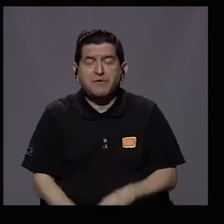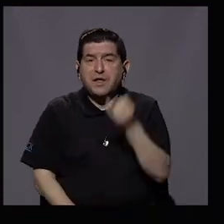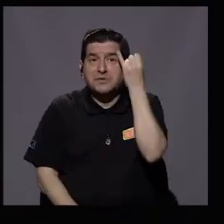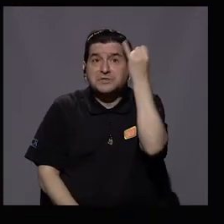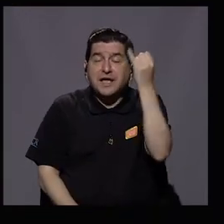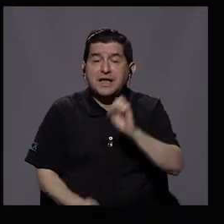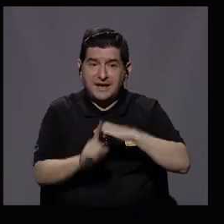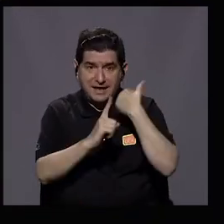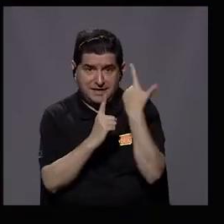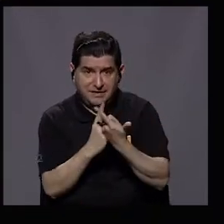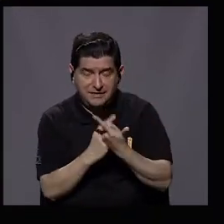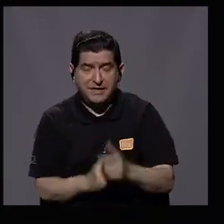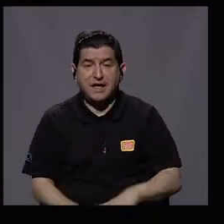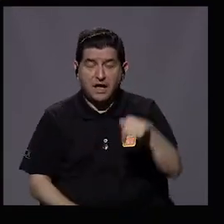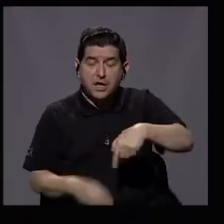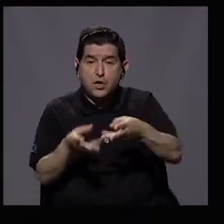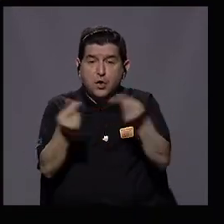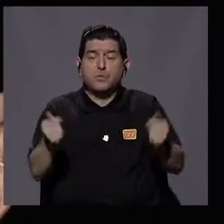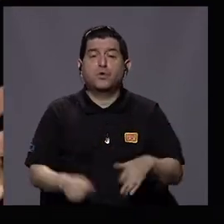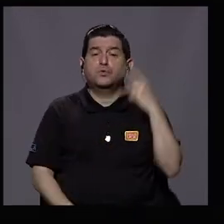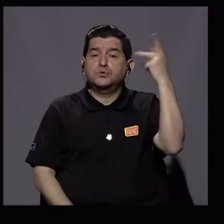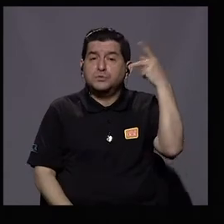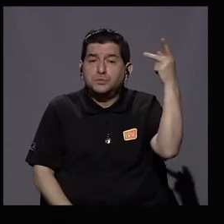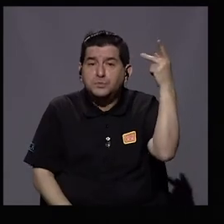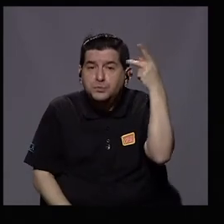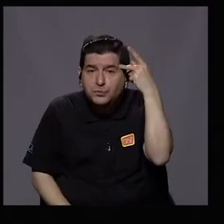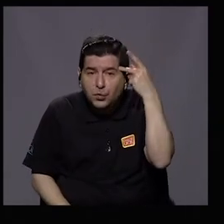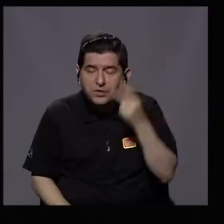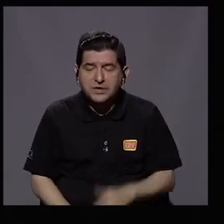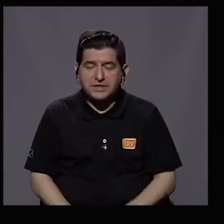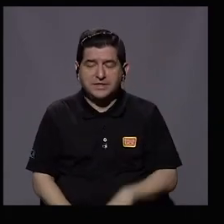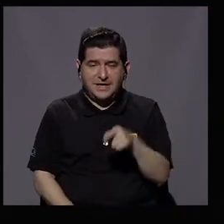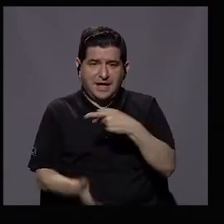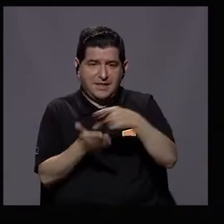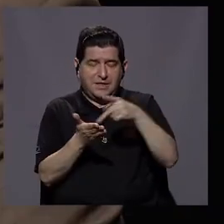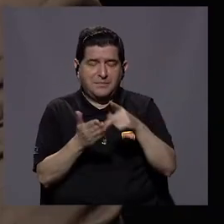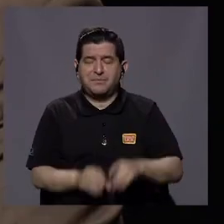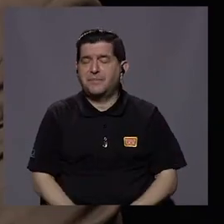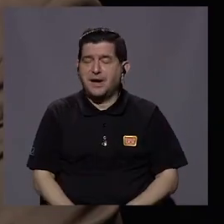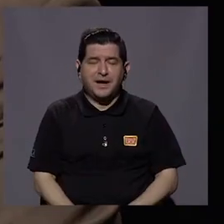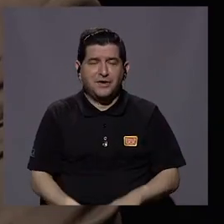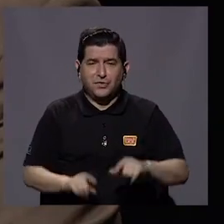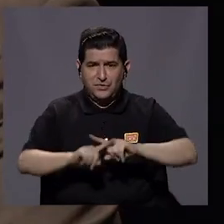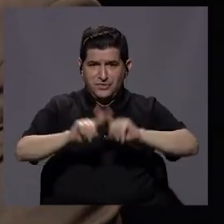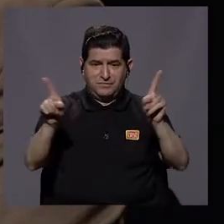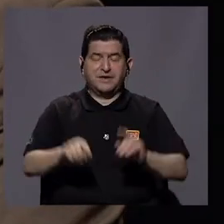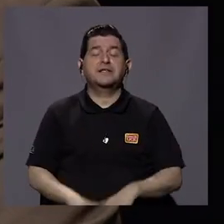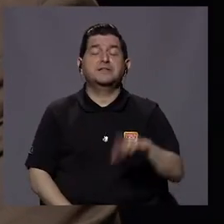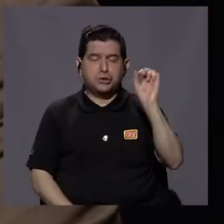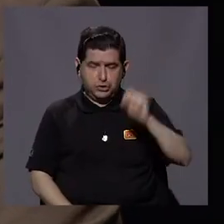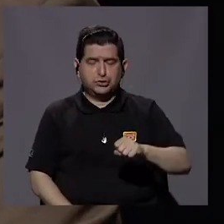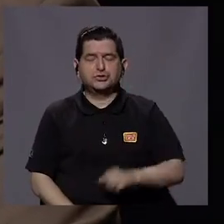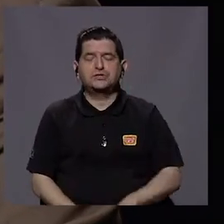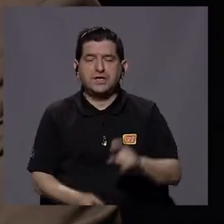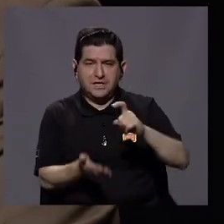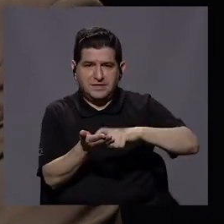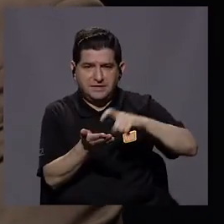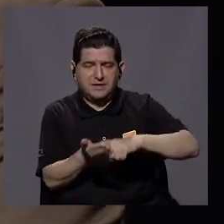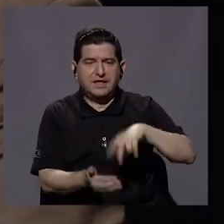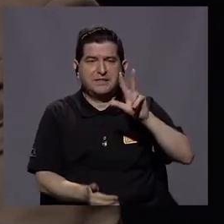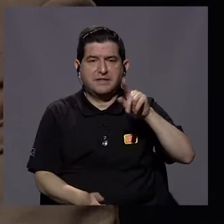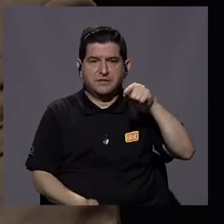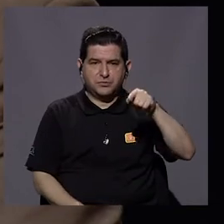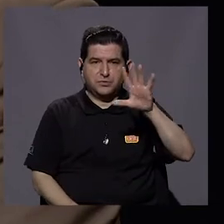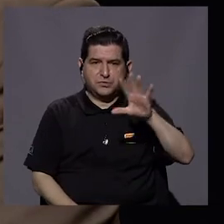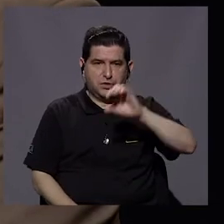imaginario social y hoy provocan, como dice usted, esa política de salarial dispar. De hecho, eso es real. Es decir, hay un déficit primario del 3.5%.